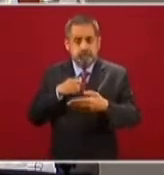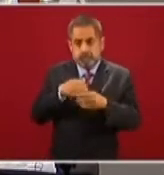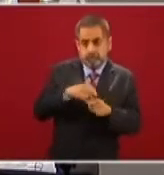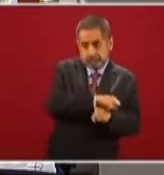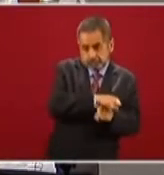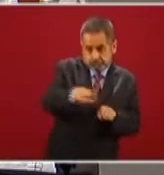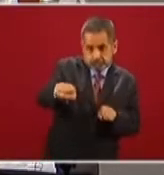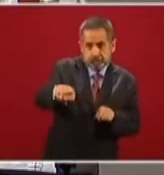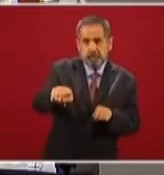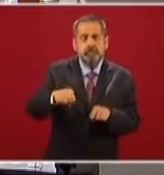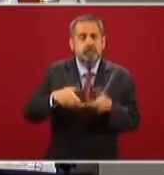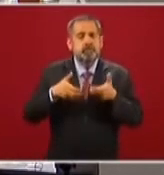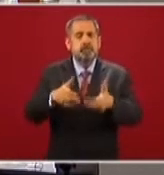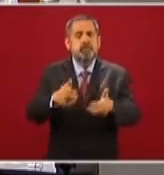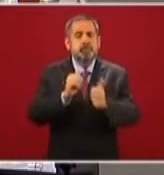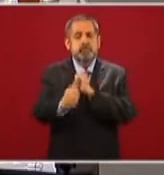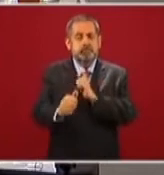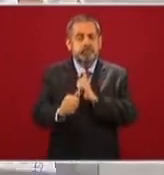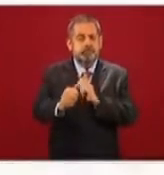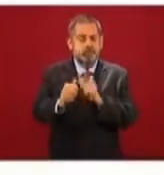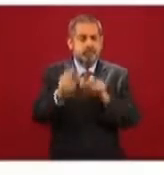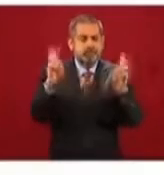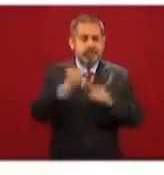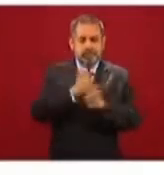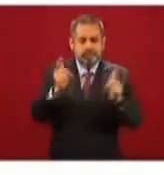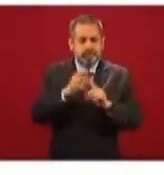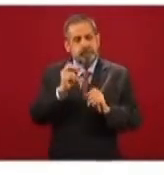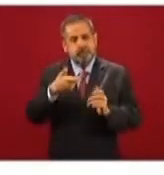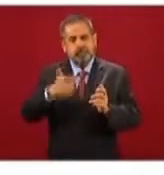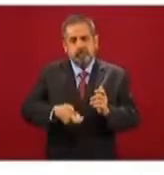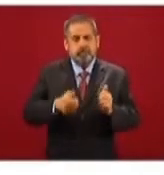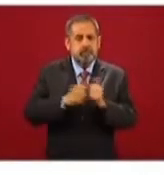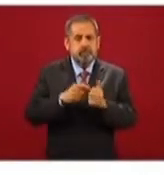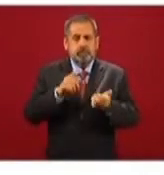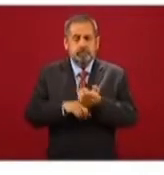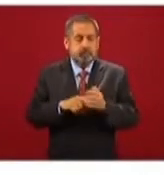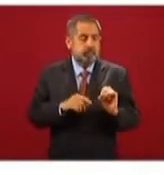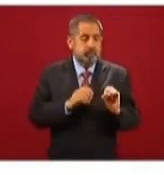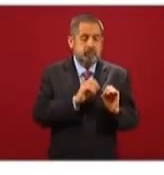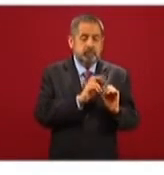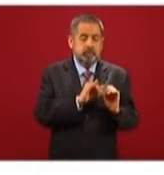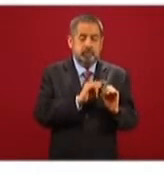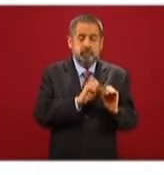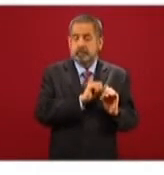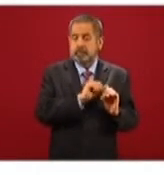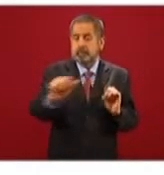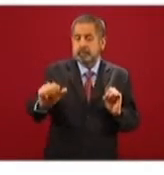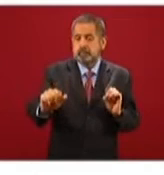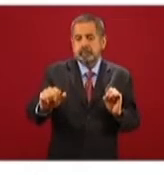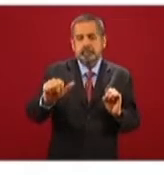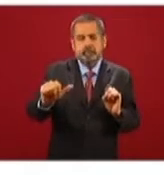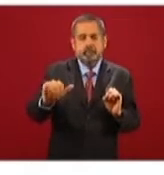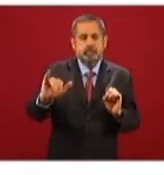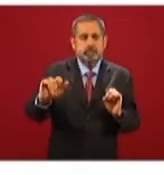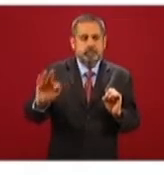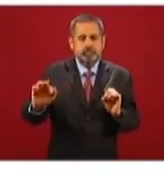la carretera libre y de cuota con el acceso oriente a la terminal aérea, con un gran distribuidor